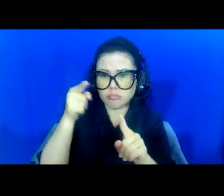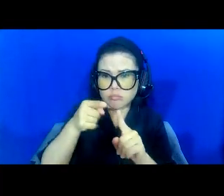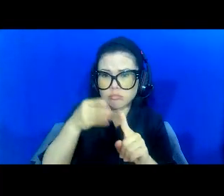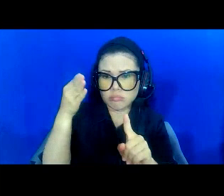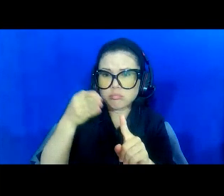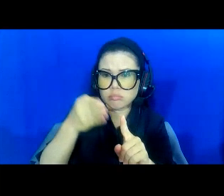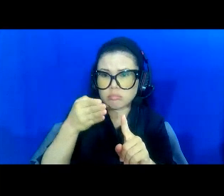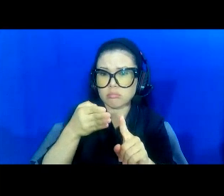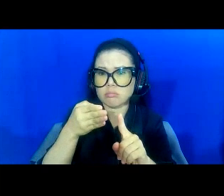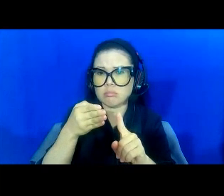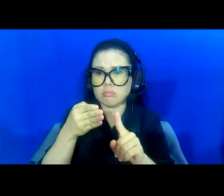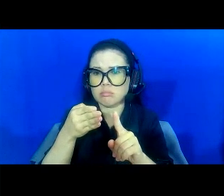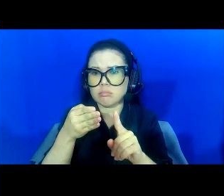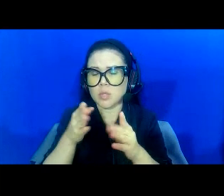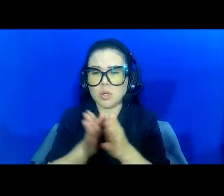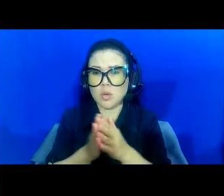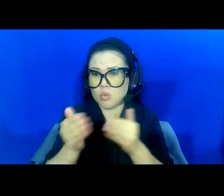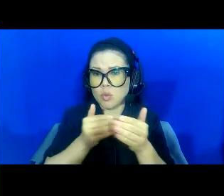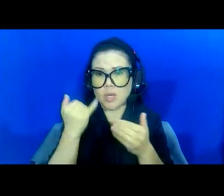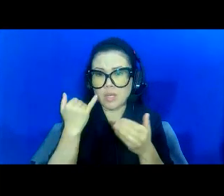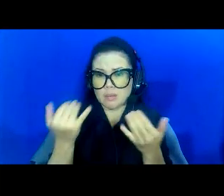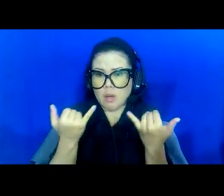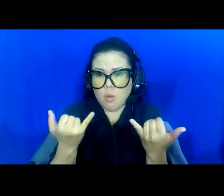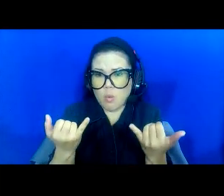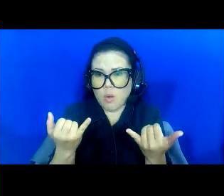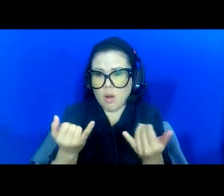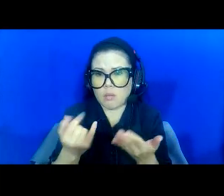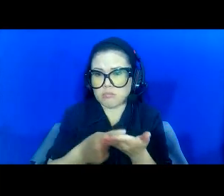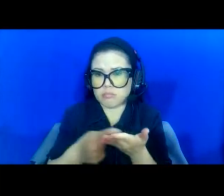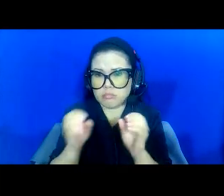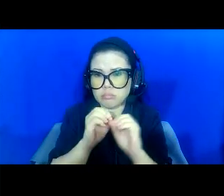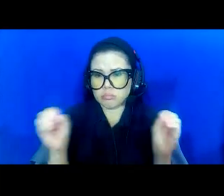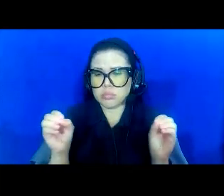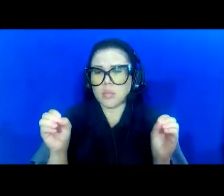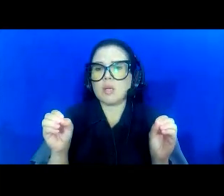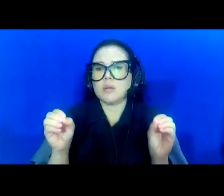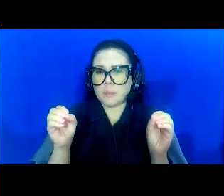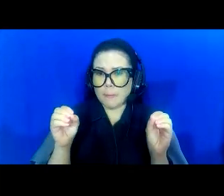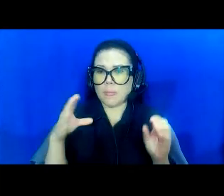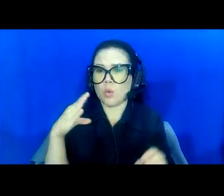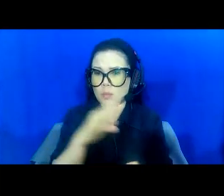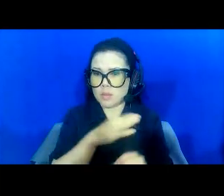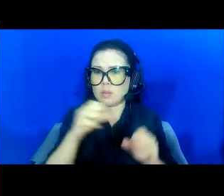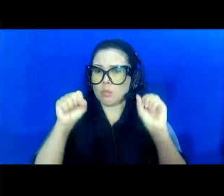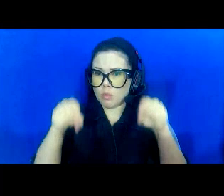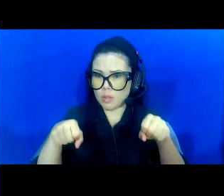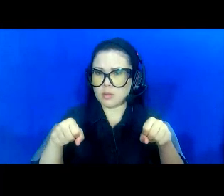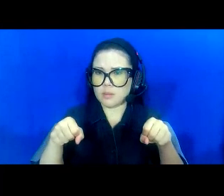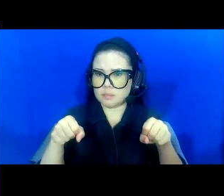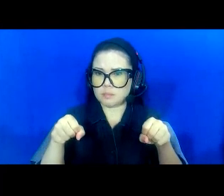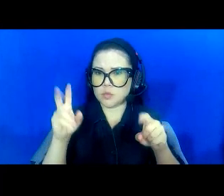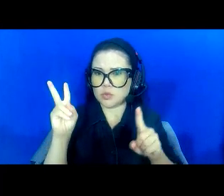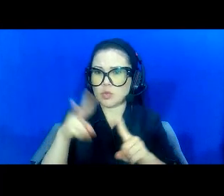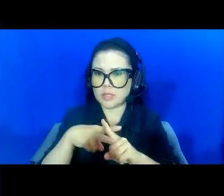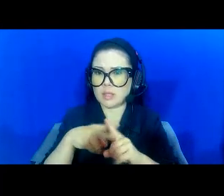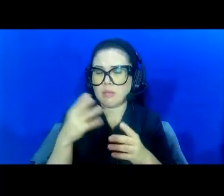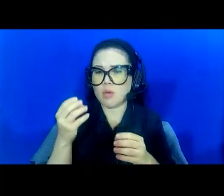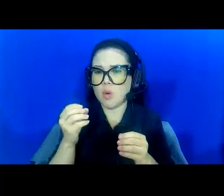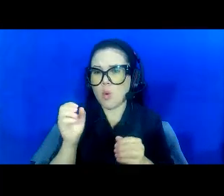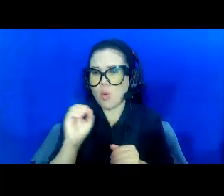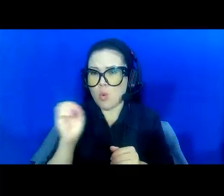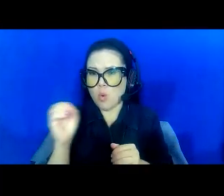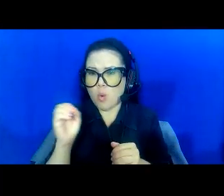¿verdad? Así que también, que aunque no se cubra en este, por ejemplo, queda la opción a que el comité pueda solicitar o publicar una convocatoria